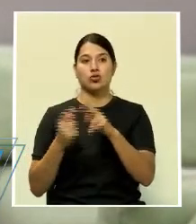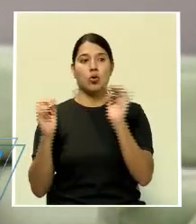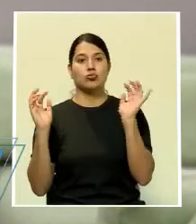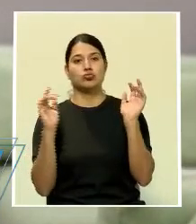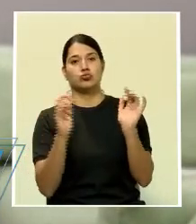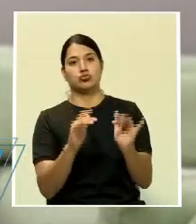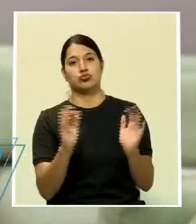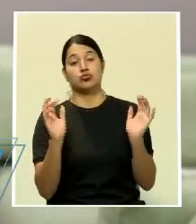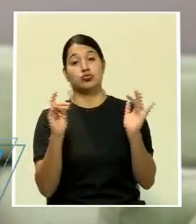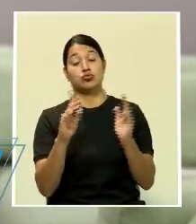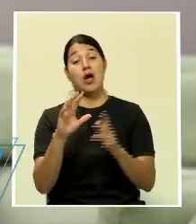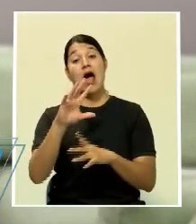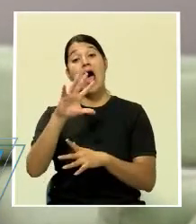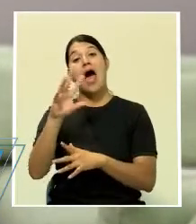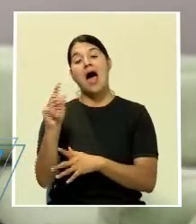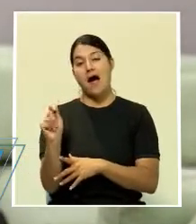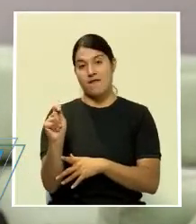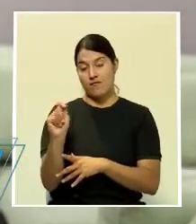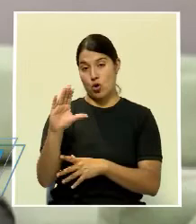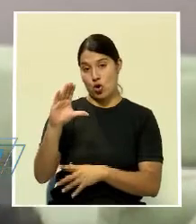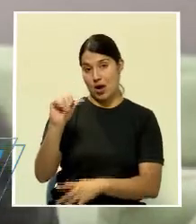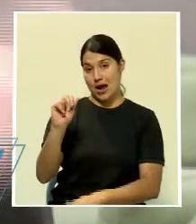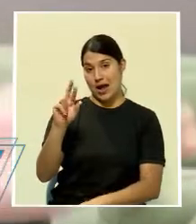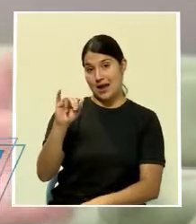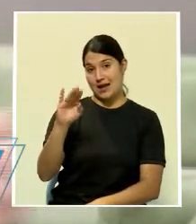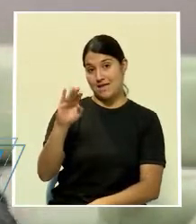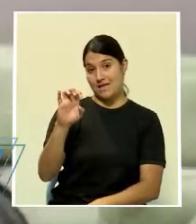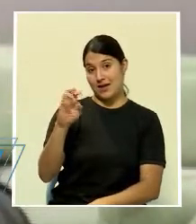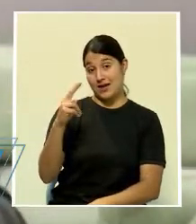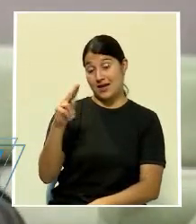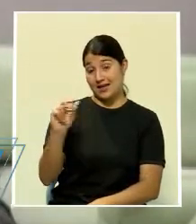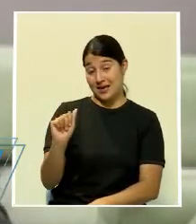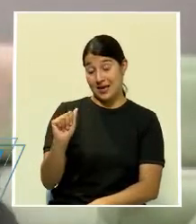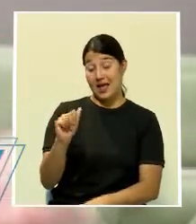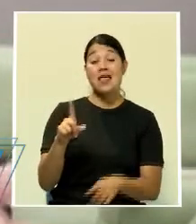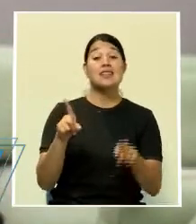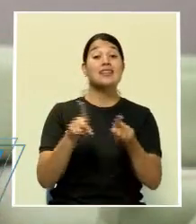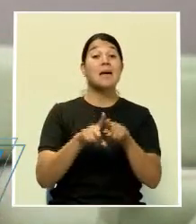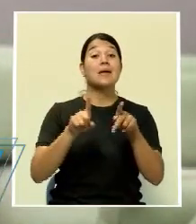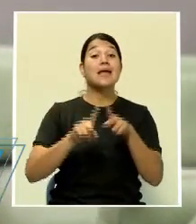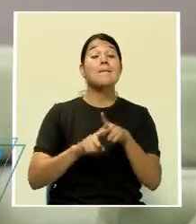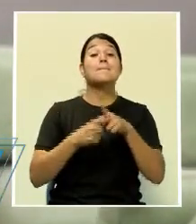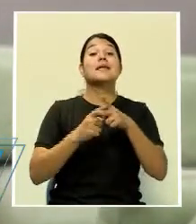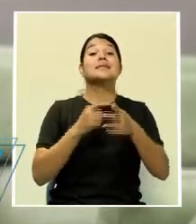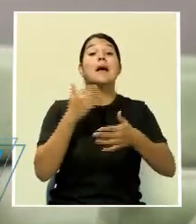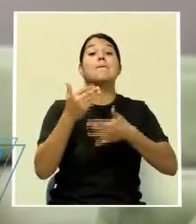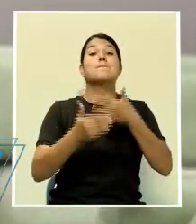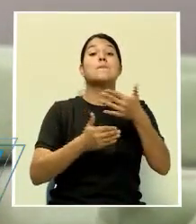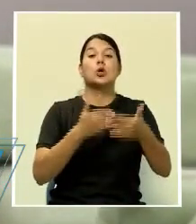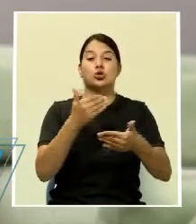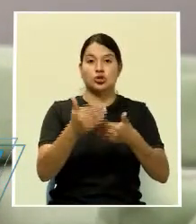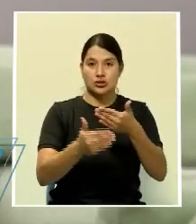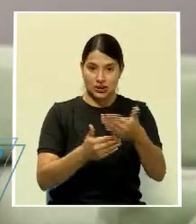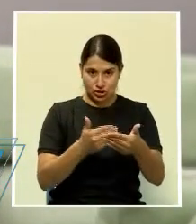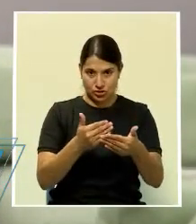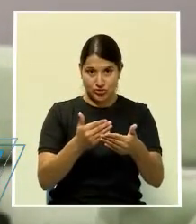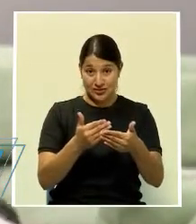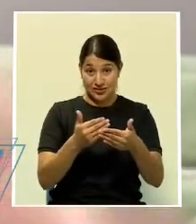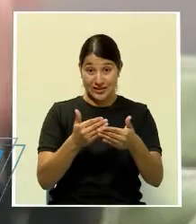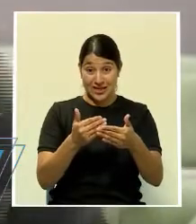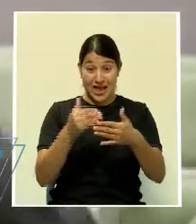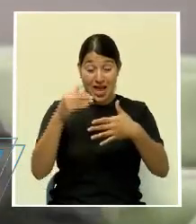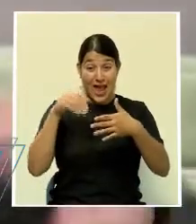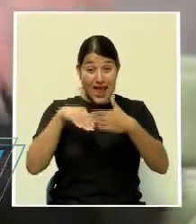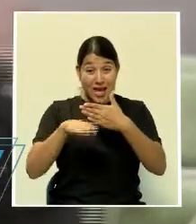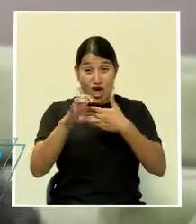personas afrocaribeñas, ¿verdad? A partir de ese momento también empieza un proceso de migración interna del país que